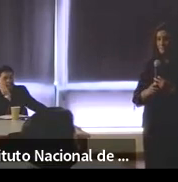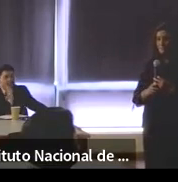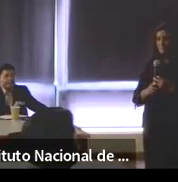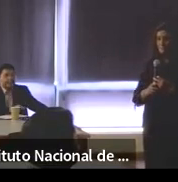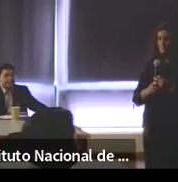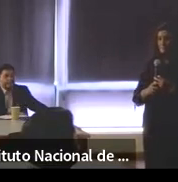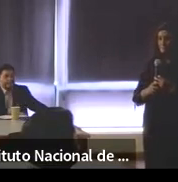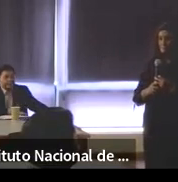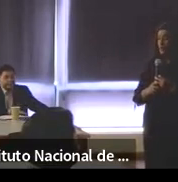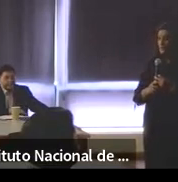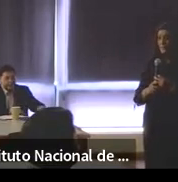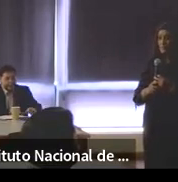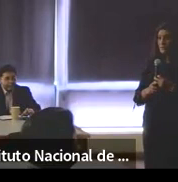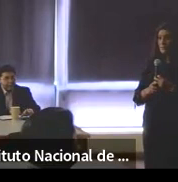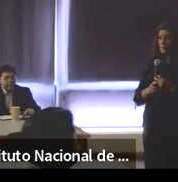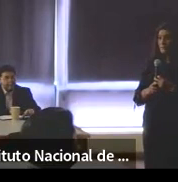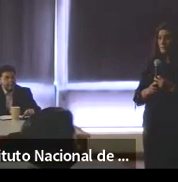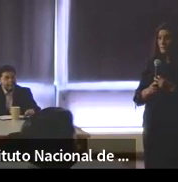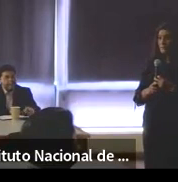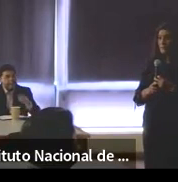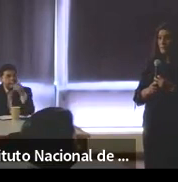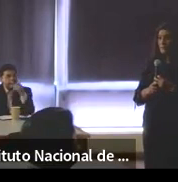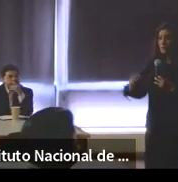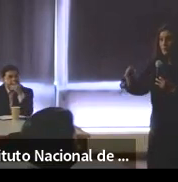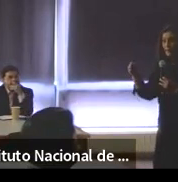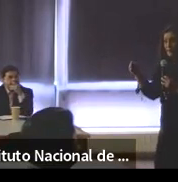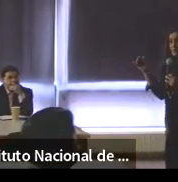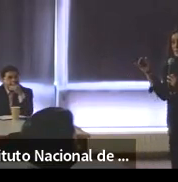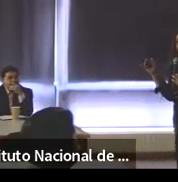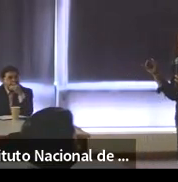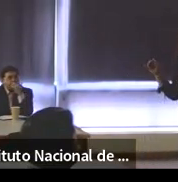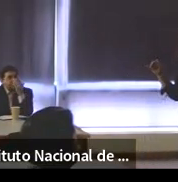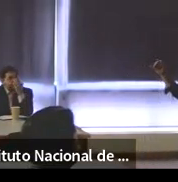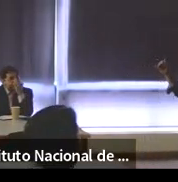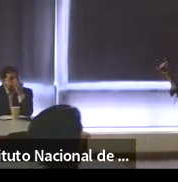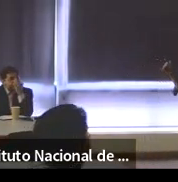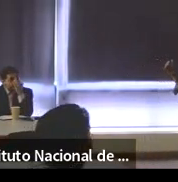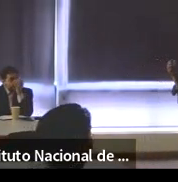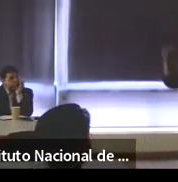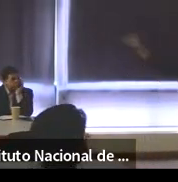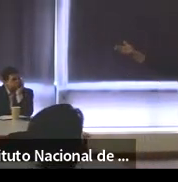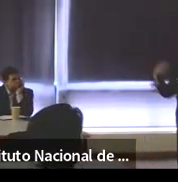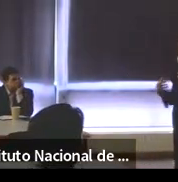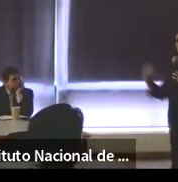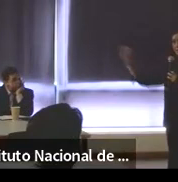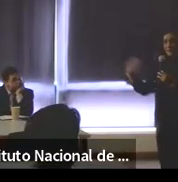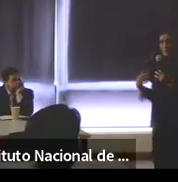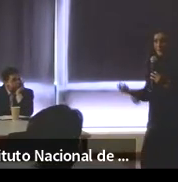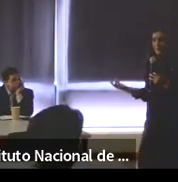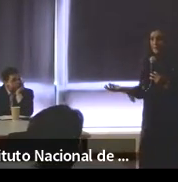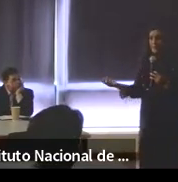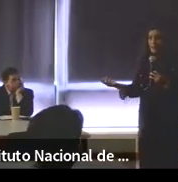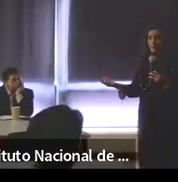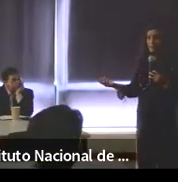hacer no sabíamos qué hacer yo tuve que hablar con unas enfermeras japonesas a través de un